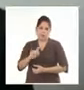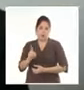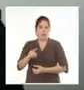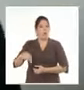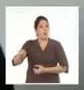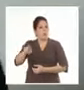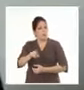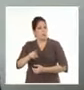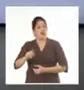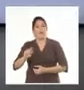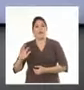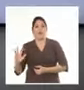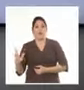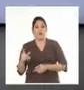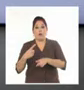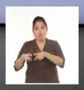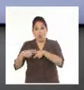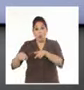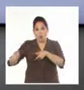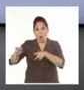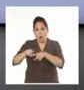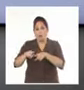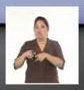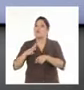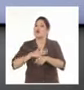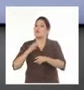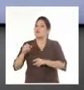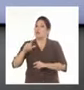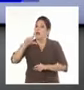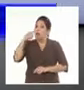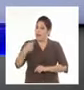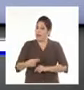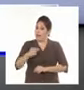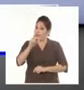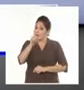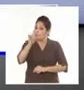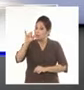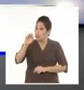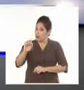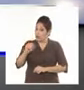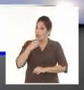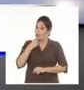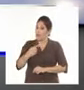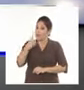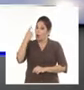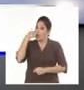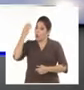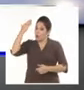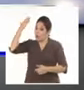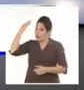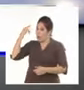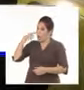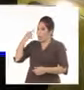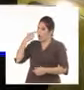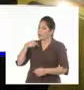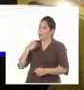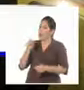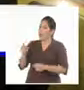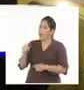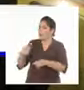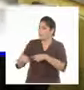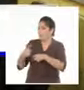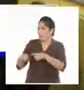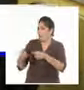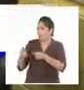el comiso de los bienes ocupados. Lo define el propio decreto 260, que se aplica un retroactivo de hasta un año, es lo que legalmente tenemos permitido. Esa